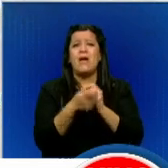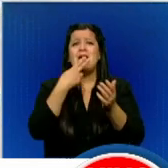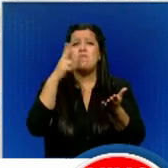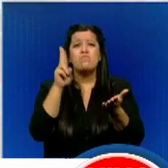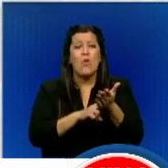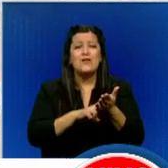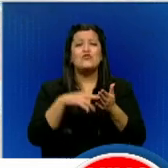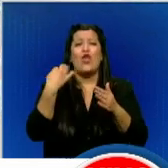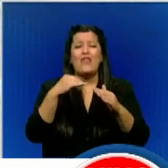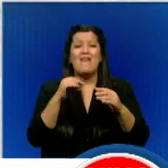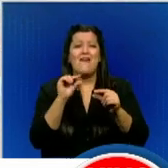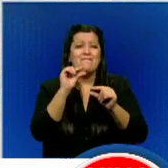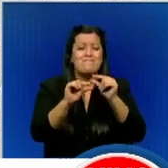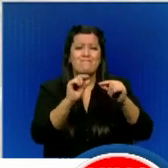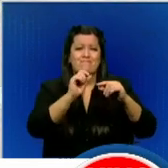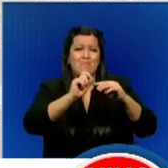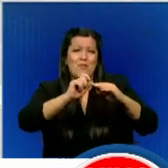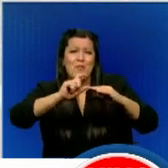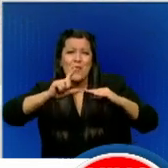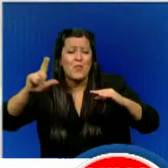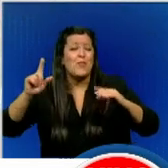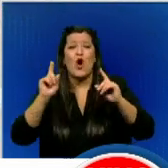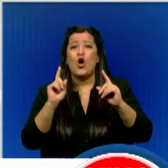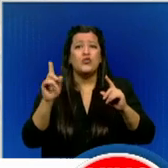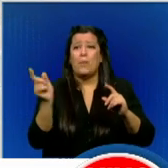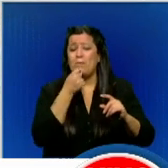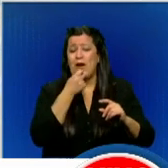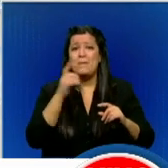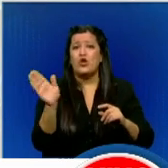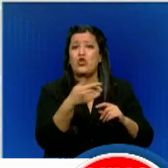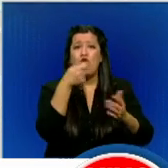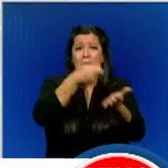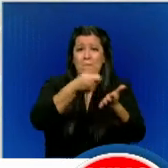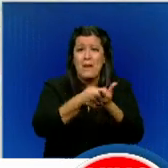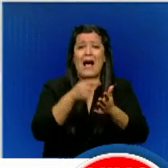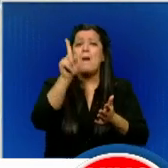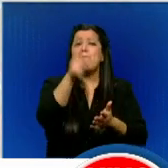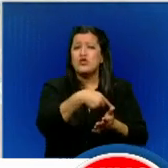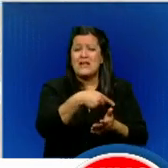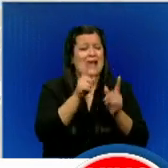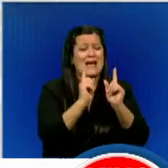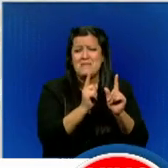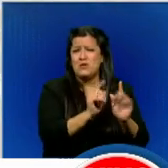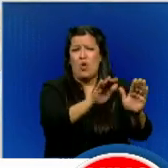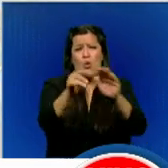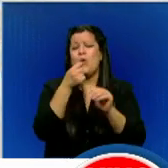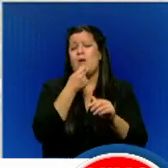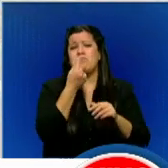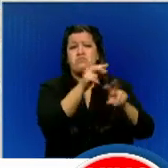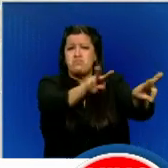proporcional donde todos pagan lo mismo en términos porcentuales así gane